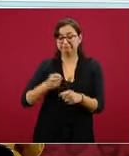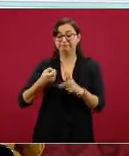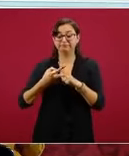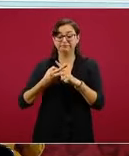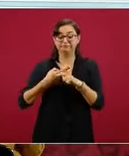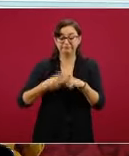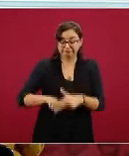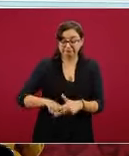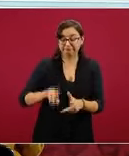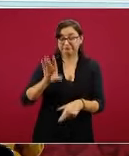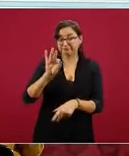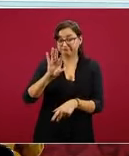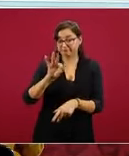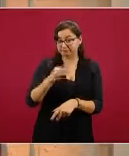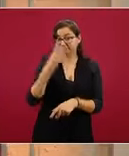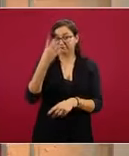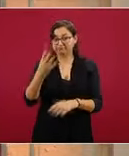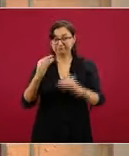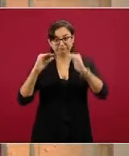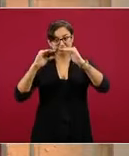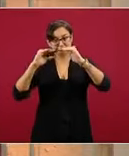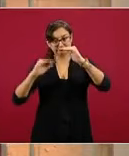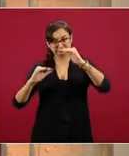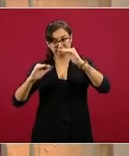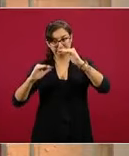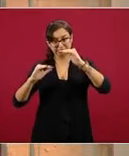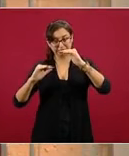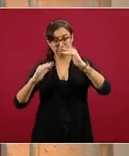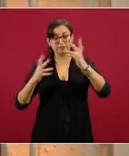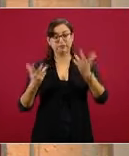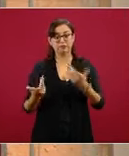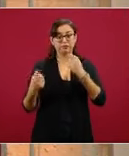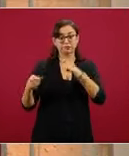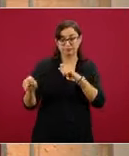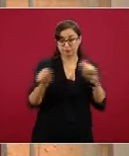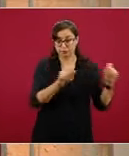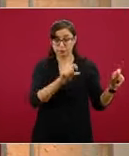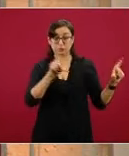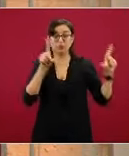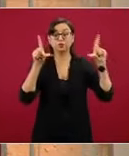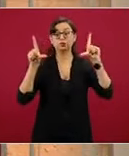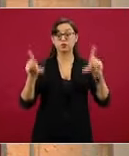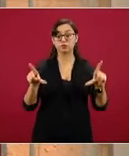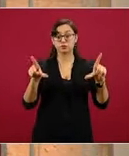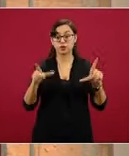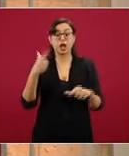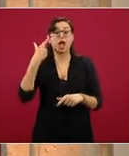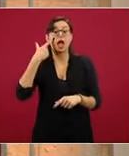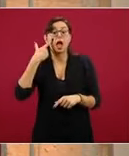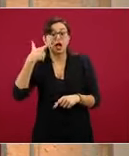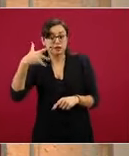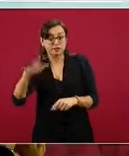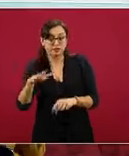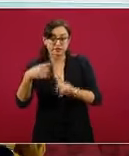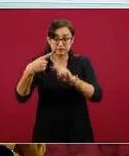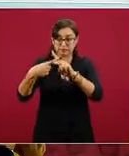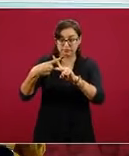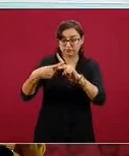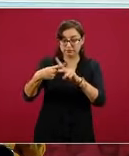inicia con una altura menor y si vemos la siguiente diapositiva, en donde entonces vamos a estimar